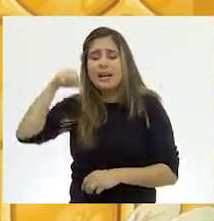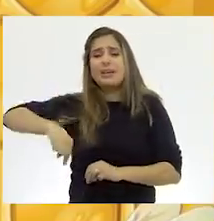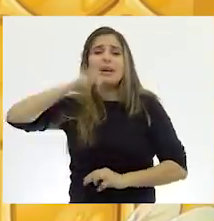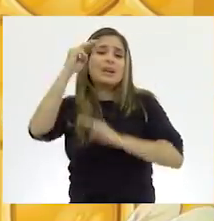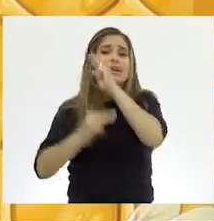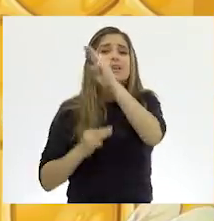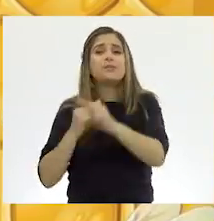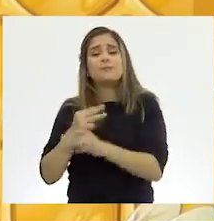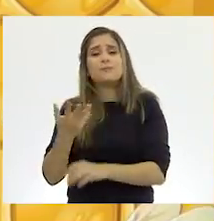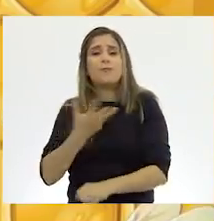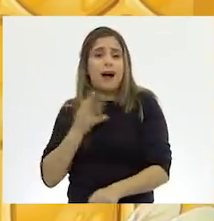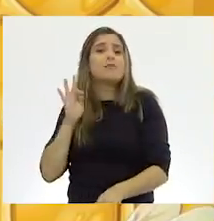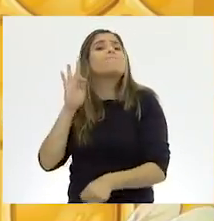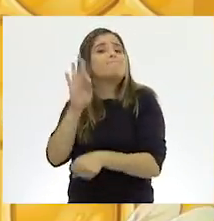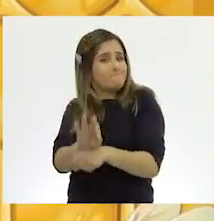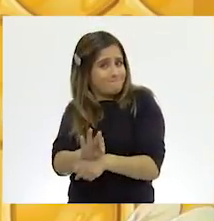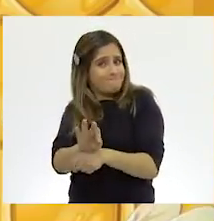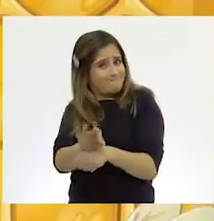planeta.